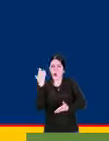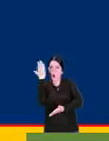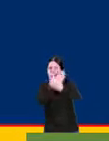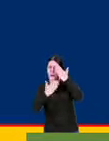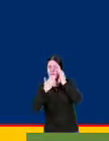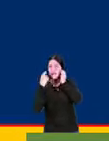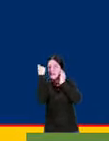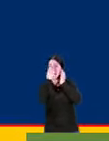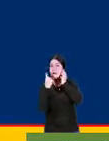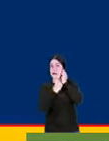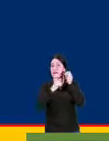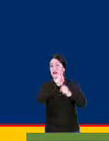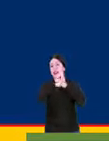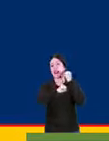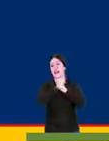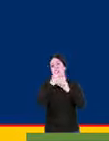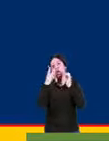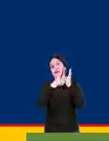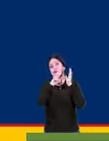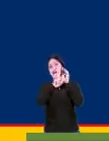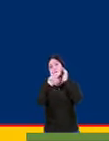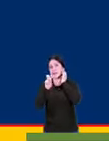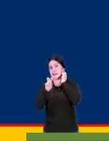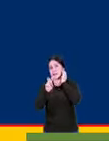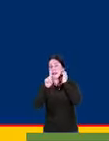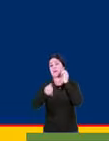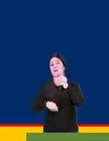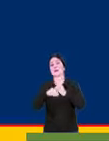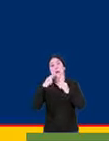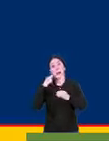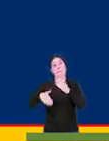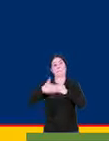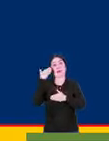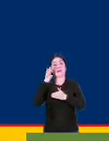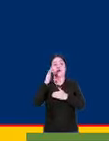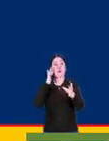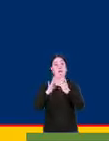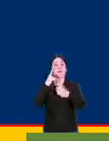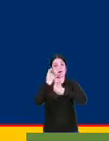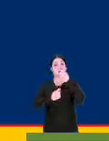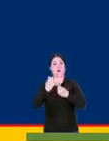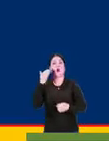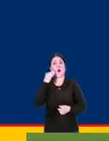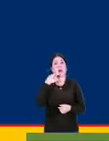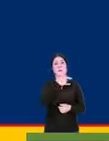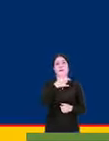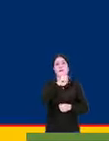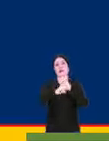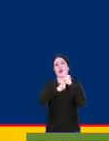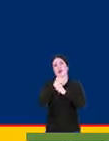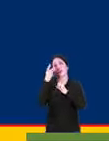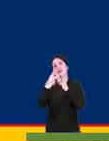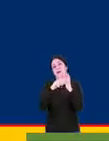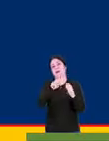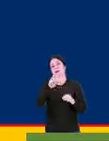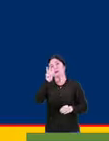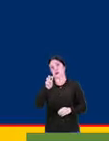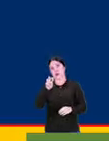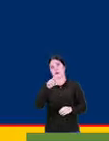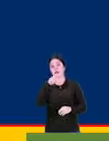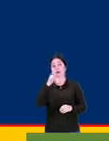de 2027 e iniciando la operación comercial en marzo del 2028. A esa